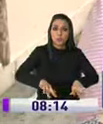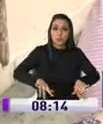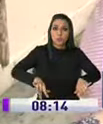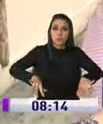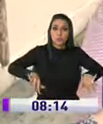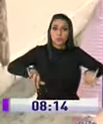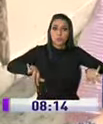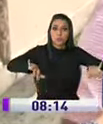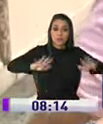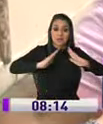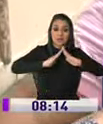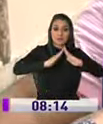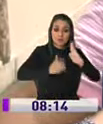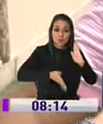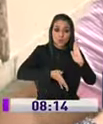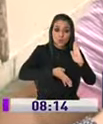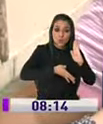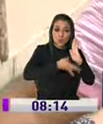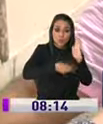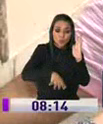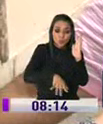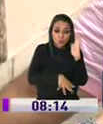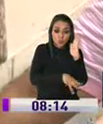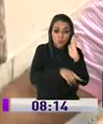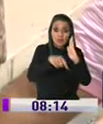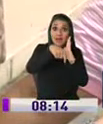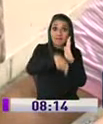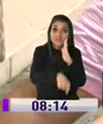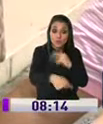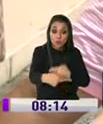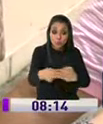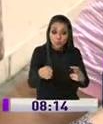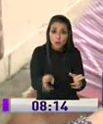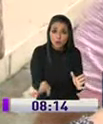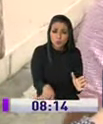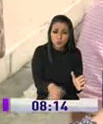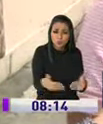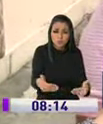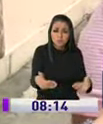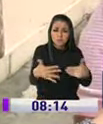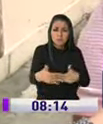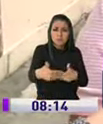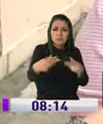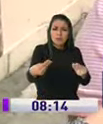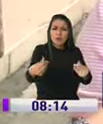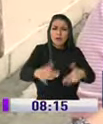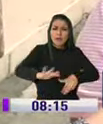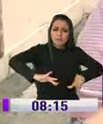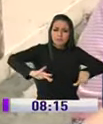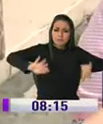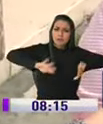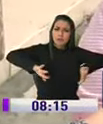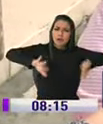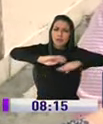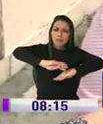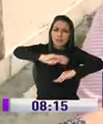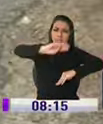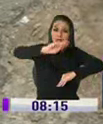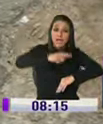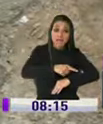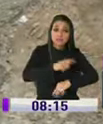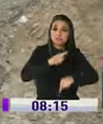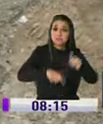está filtrando para abajo, en los cuartos de abajo. Están todas las paredes húmedas, mojadas, porque no hay cómo vivir ahí.